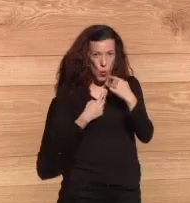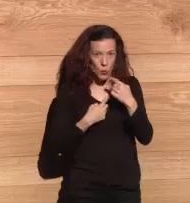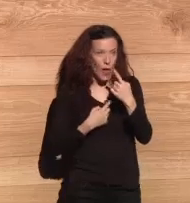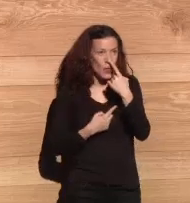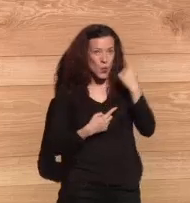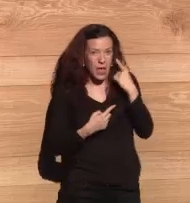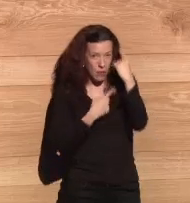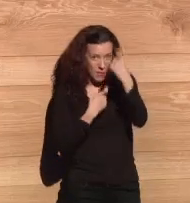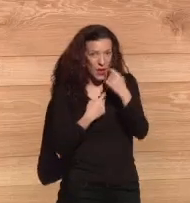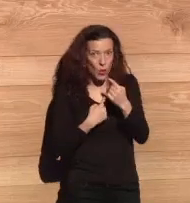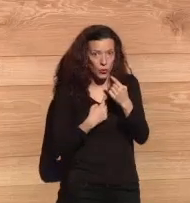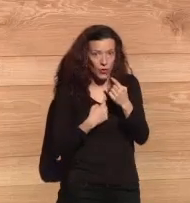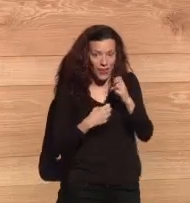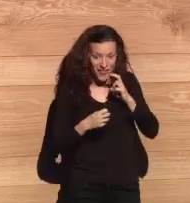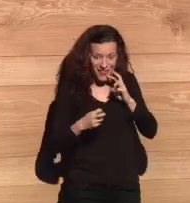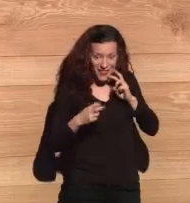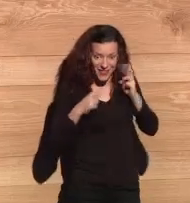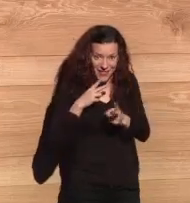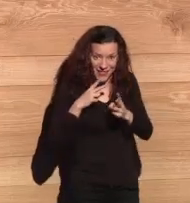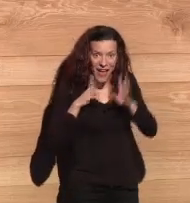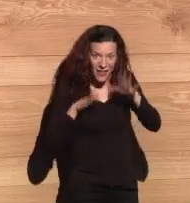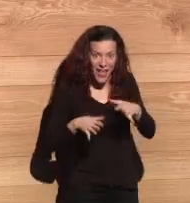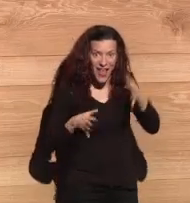un año, jamás